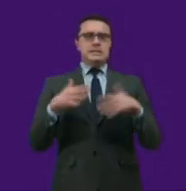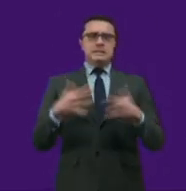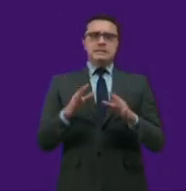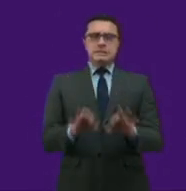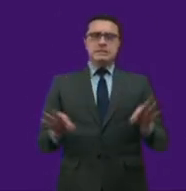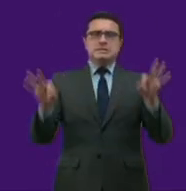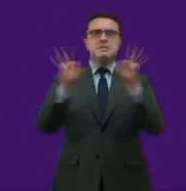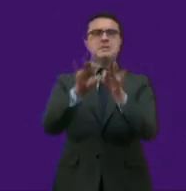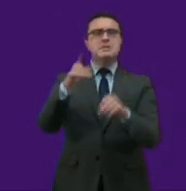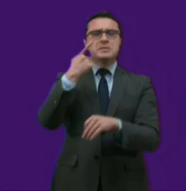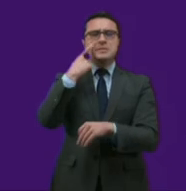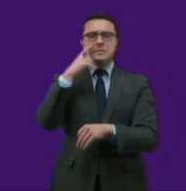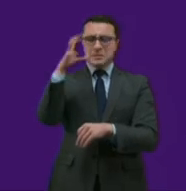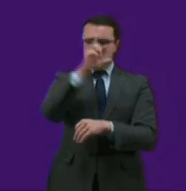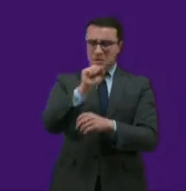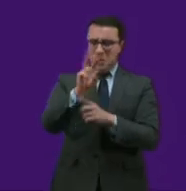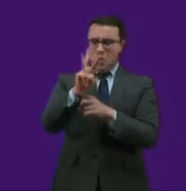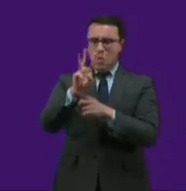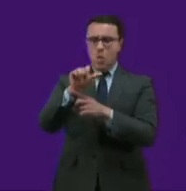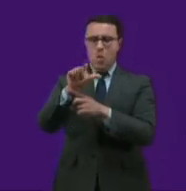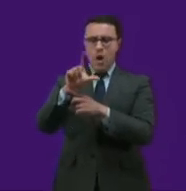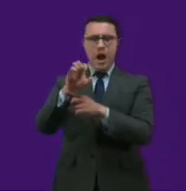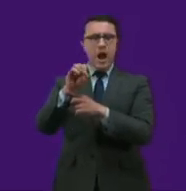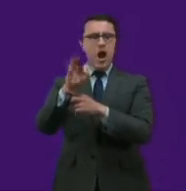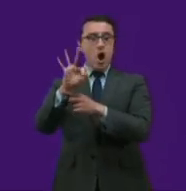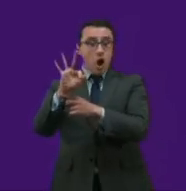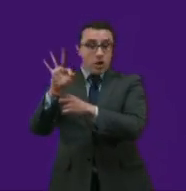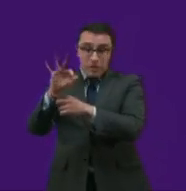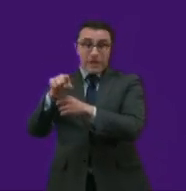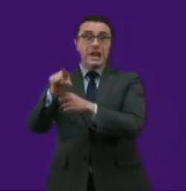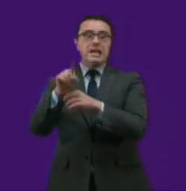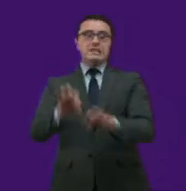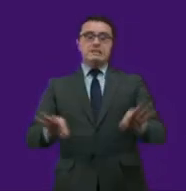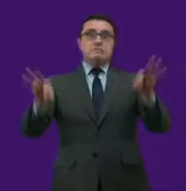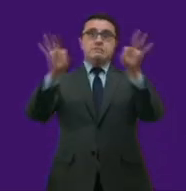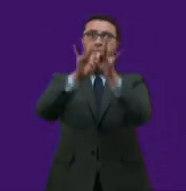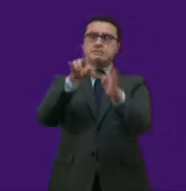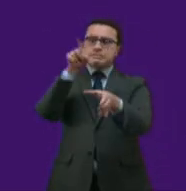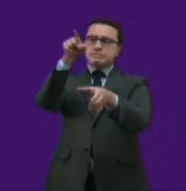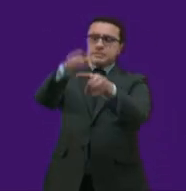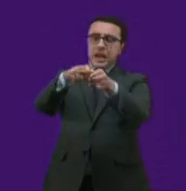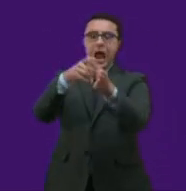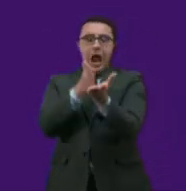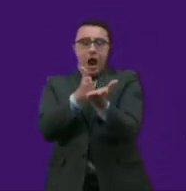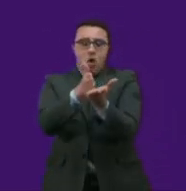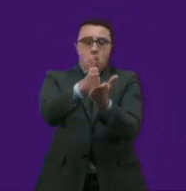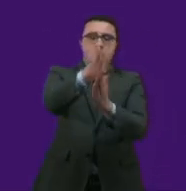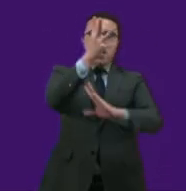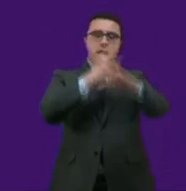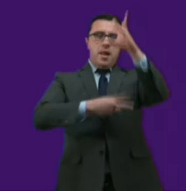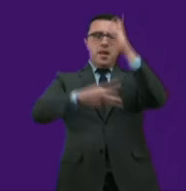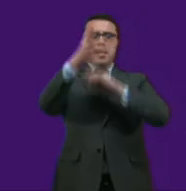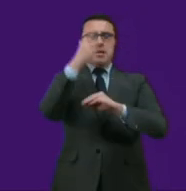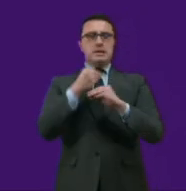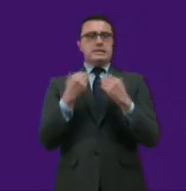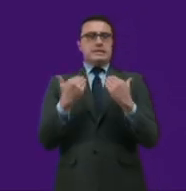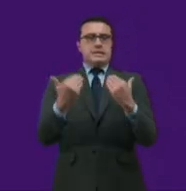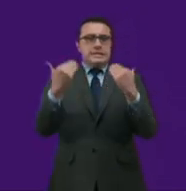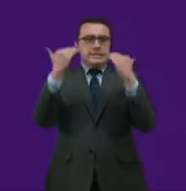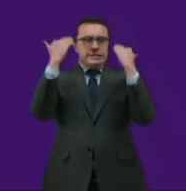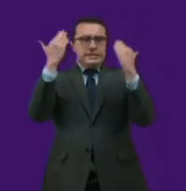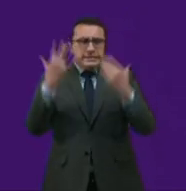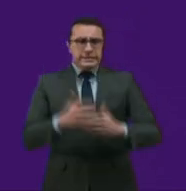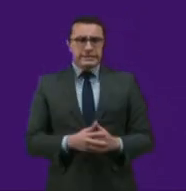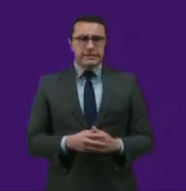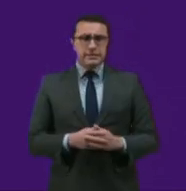conoces, es espectacular y son también unas rutas de aprendizaje que lo van enderezando a uno, digamos que en saber